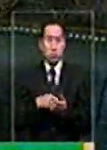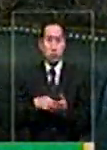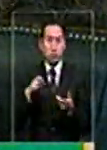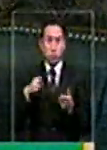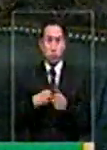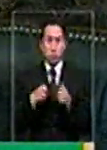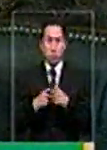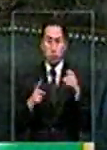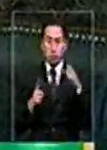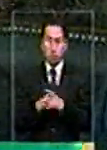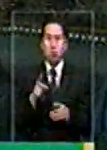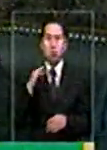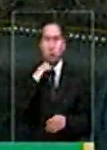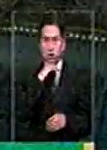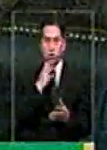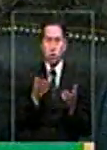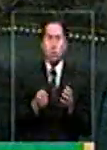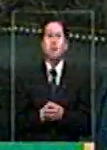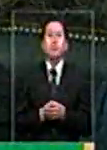hecho de la basura.